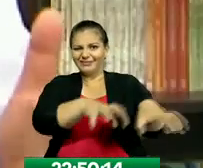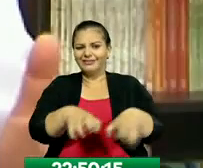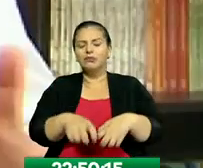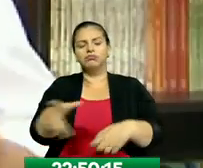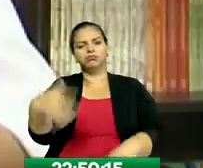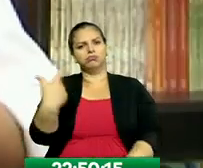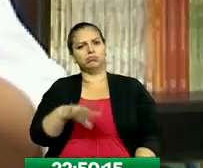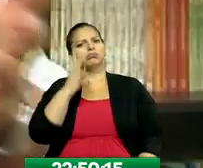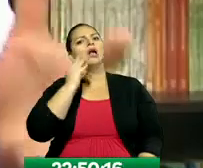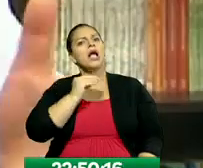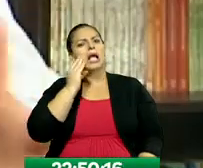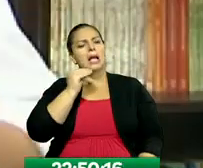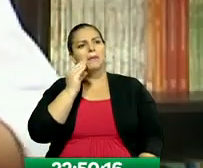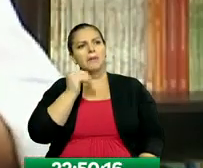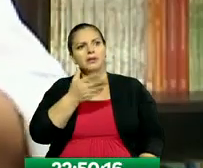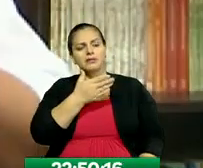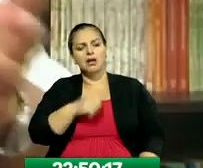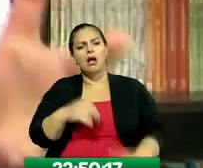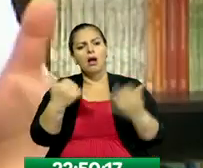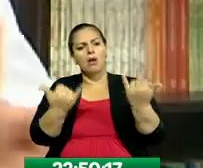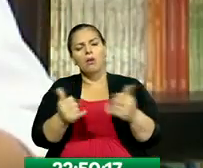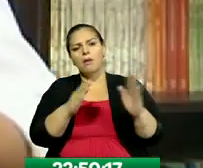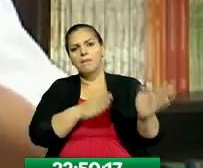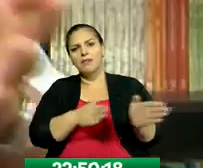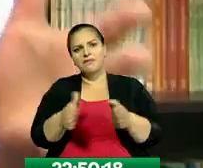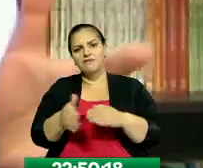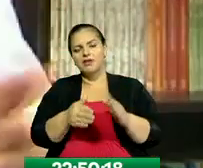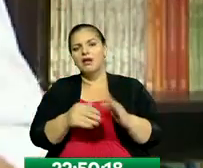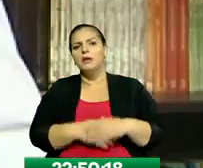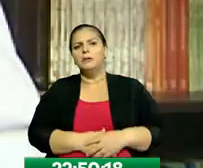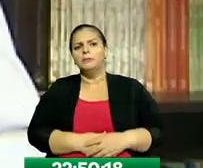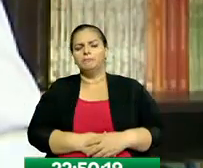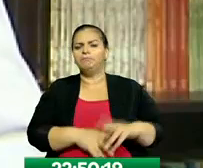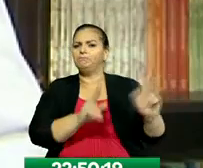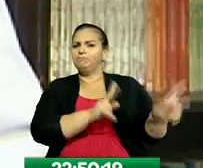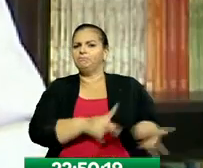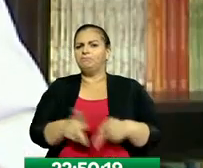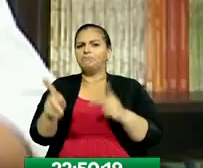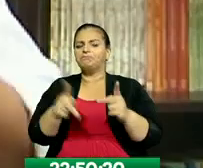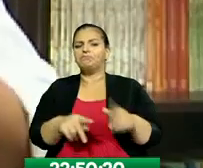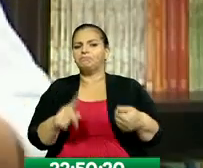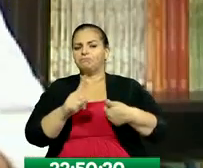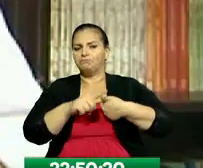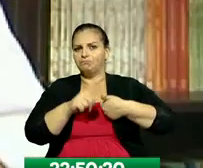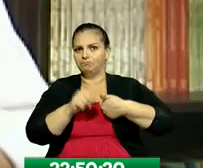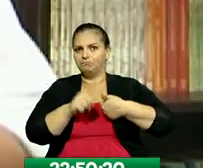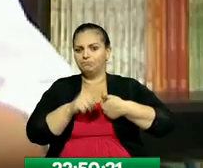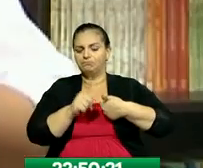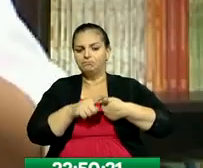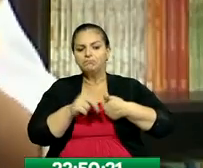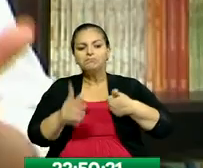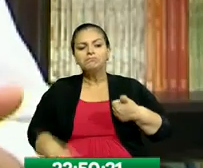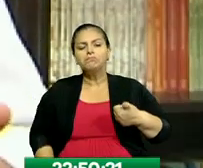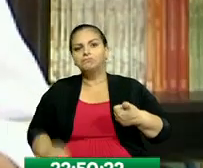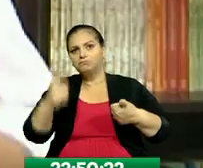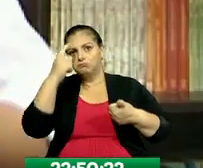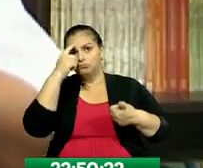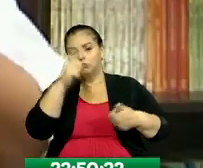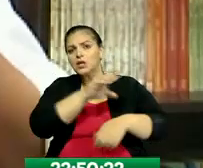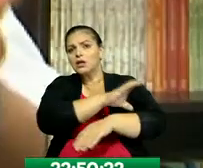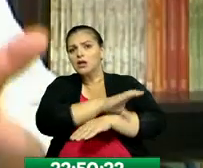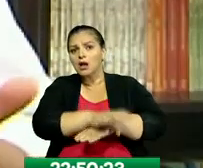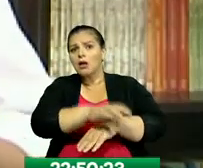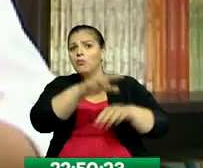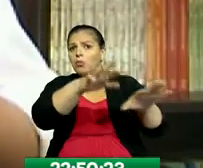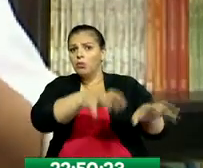que hacer es poner en marcha todo un plan que consiste, primero, en dotar de semilla